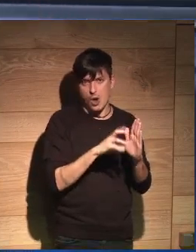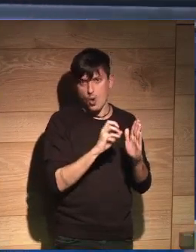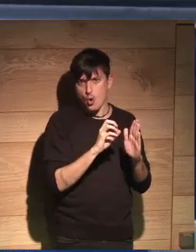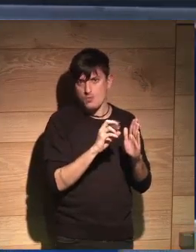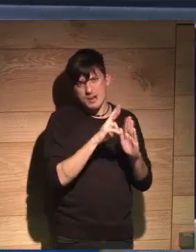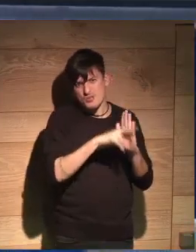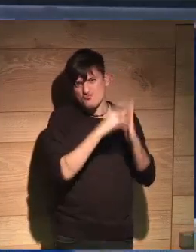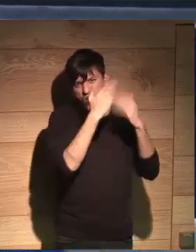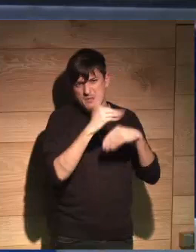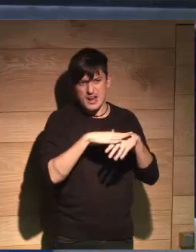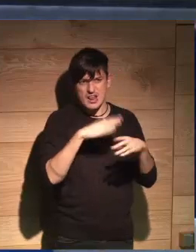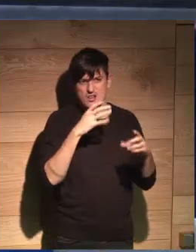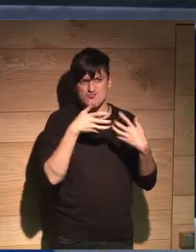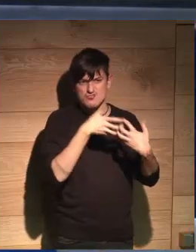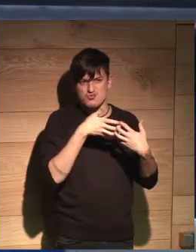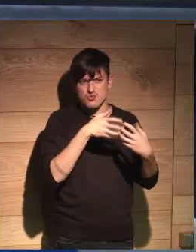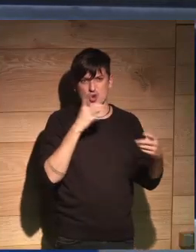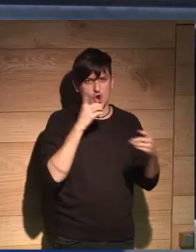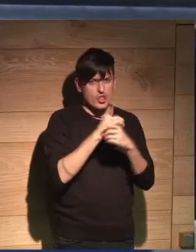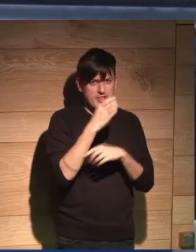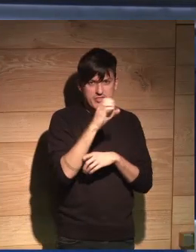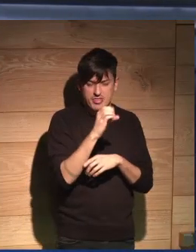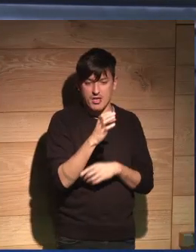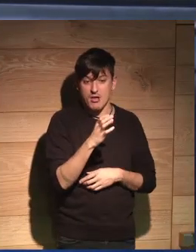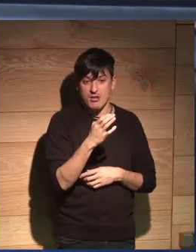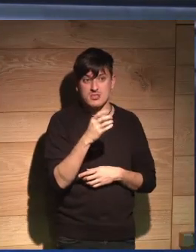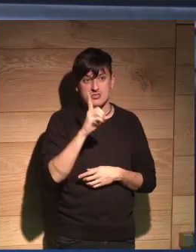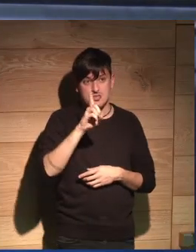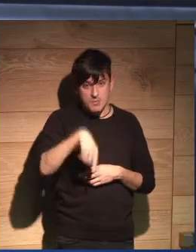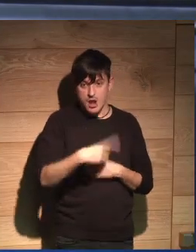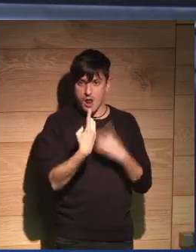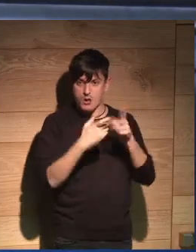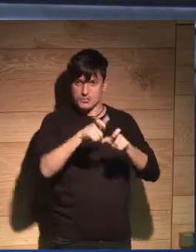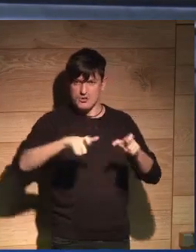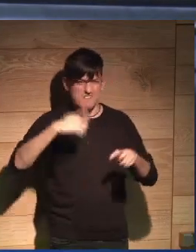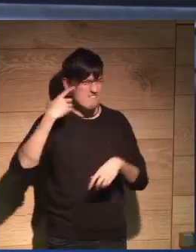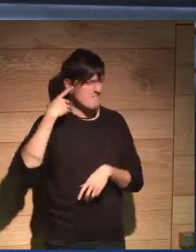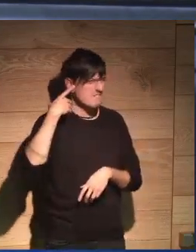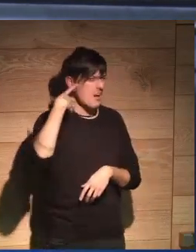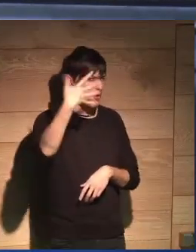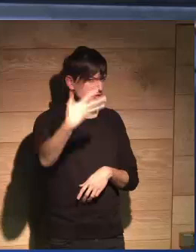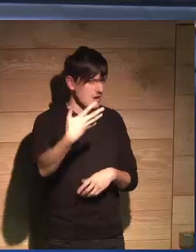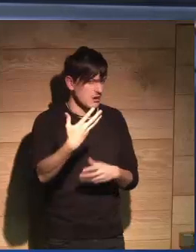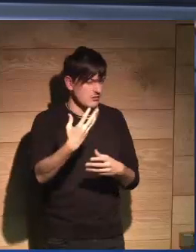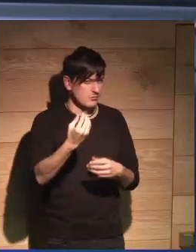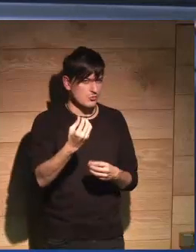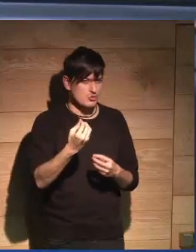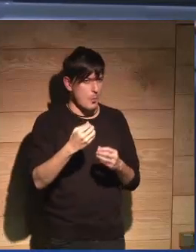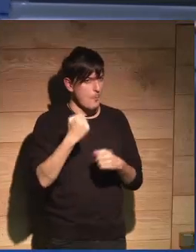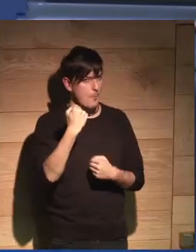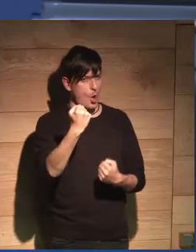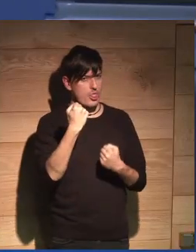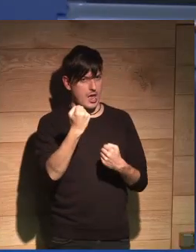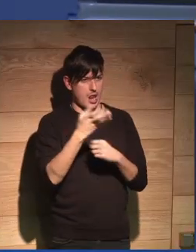anticiencia y la pseudociencia y no se aplique, pero sobre todo me duele que haya personas muy famosas, con mucho eco, que tienen el poder